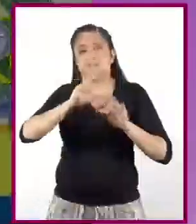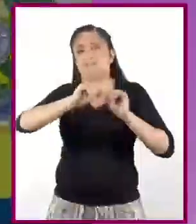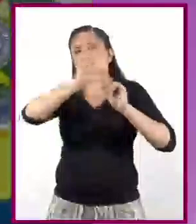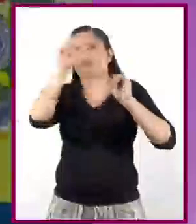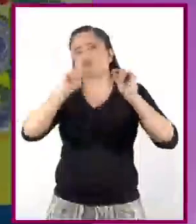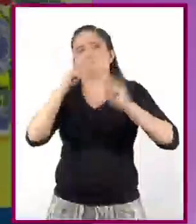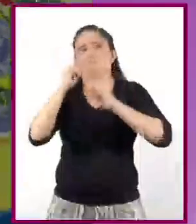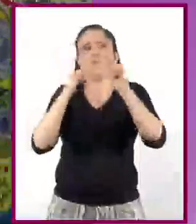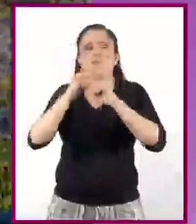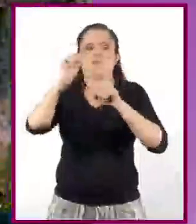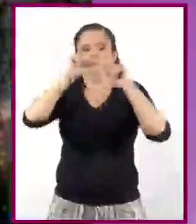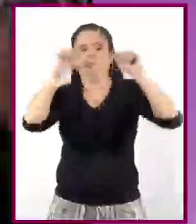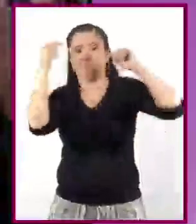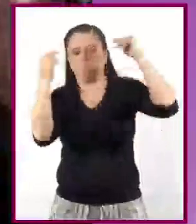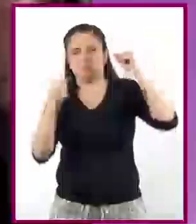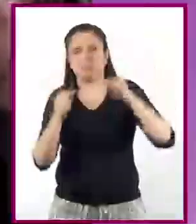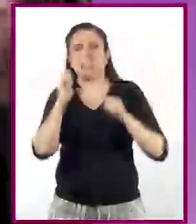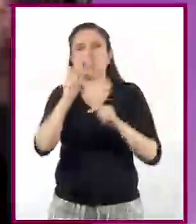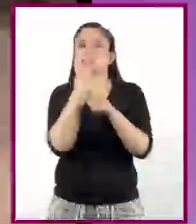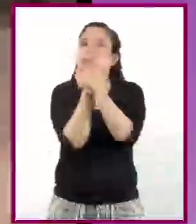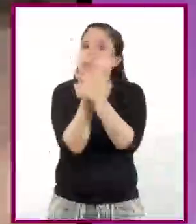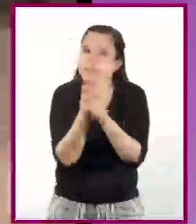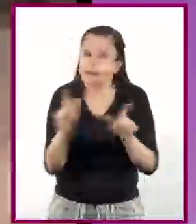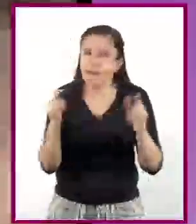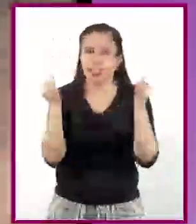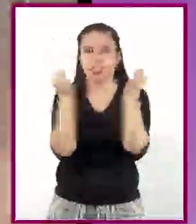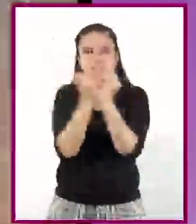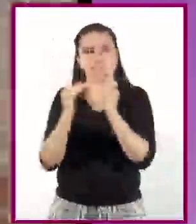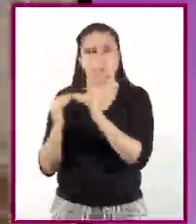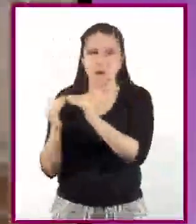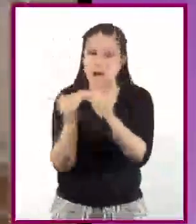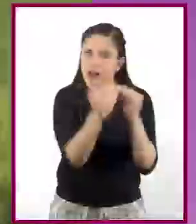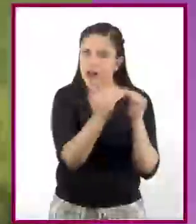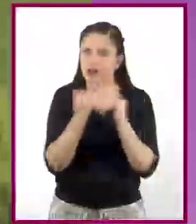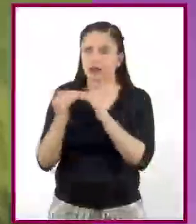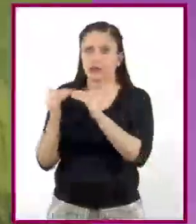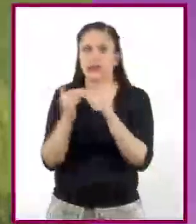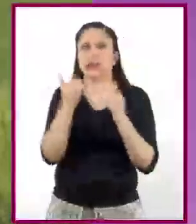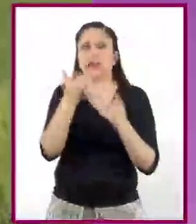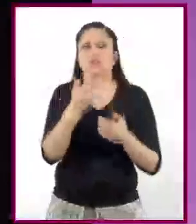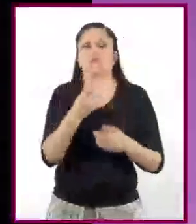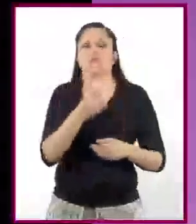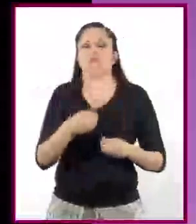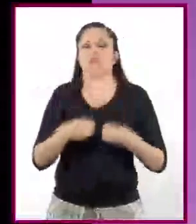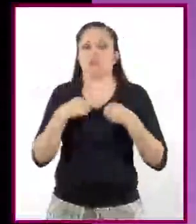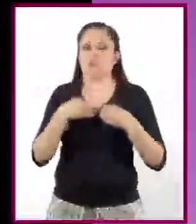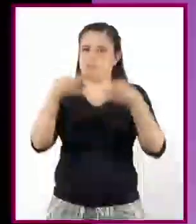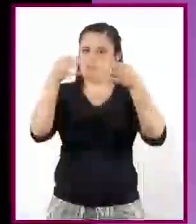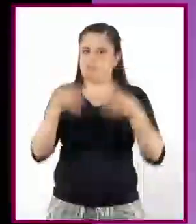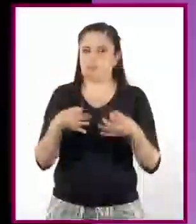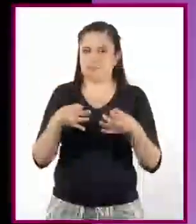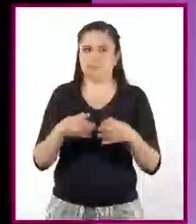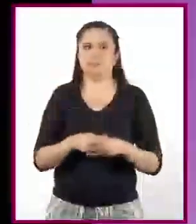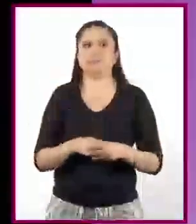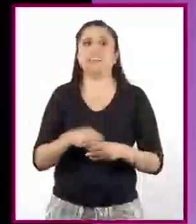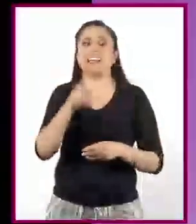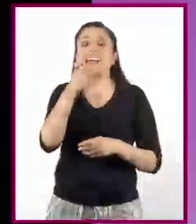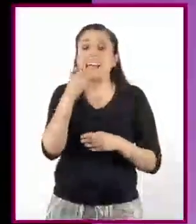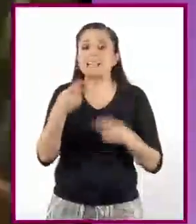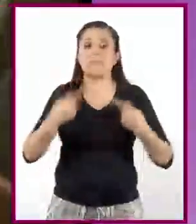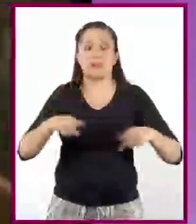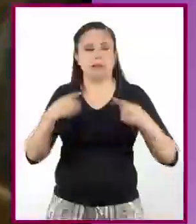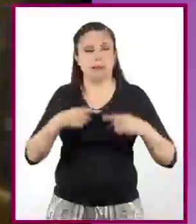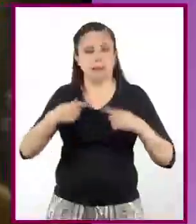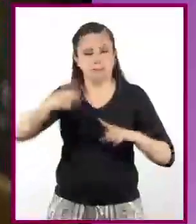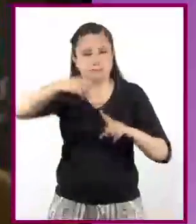países del mundo, se relacionan con la libertad, la igualdad de oportunidades y la calidad de vida. Todas las personas poseen esos